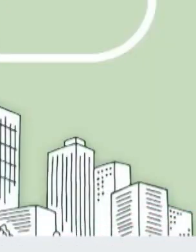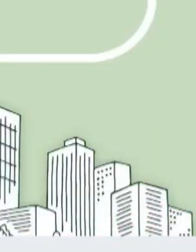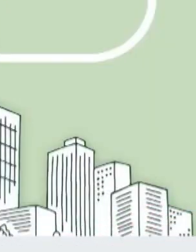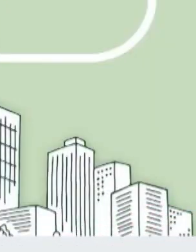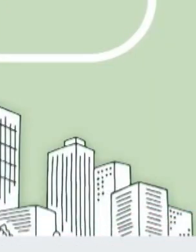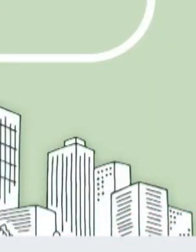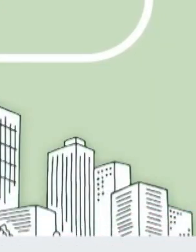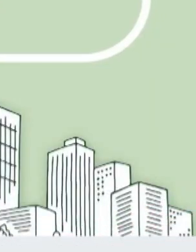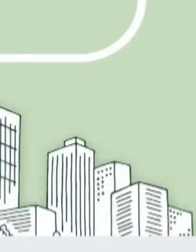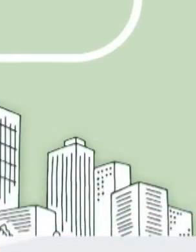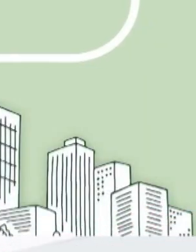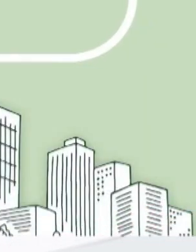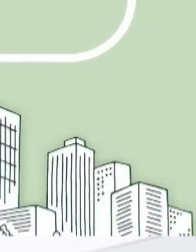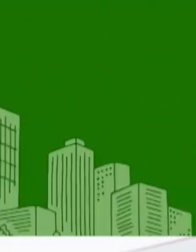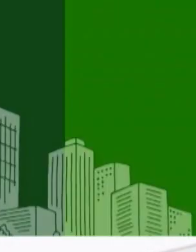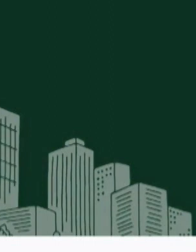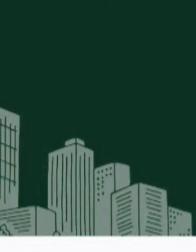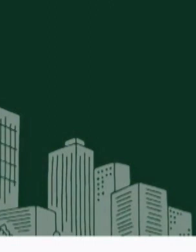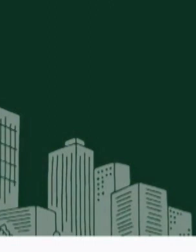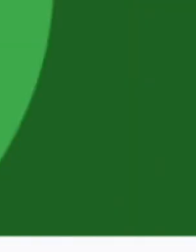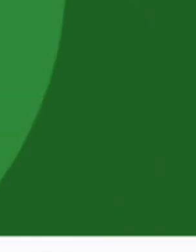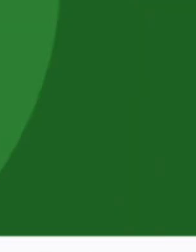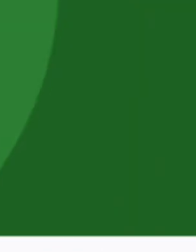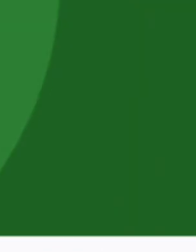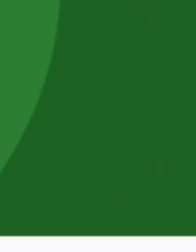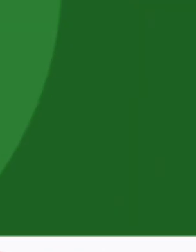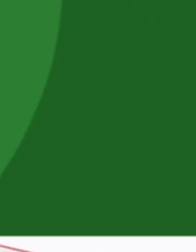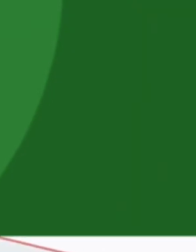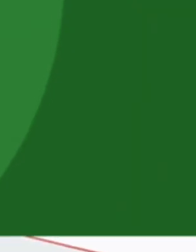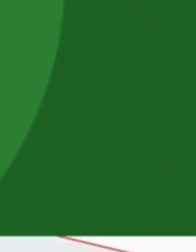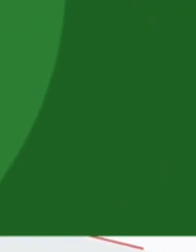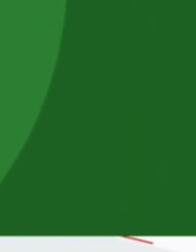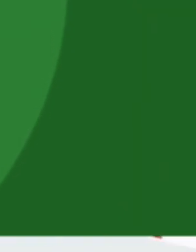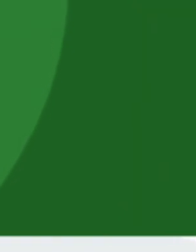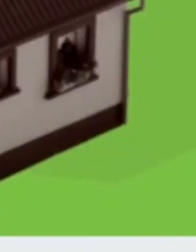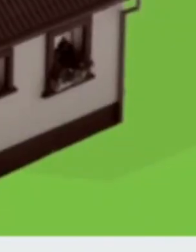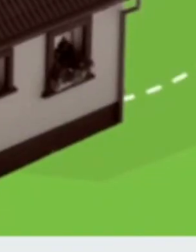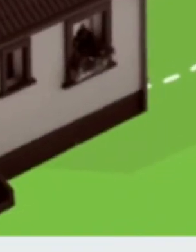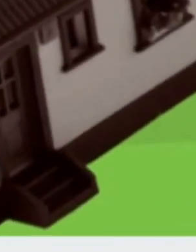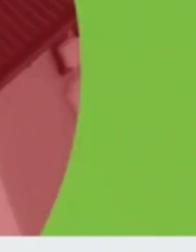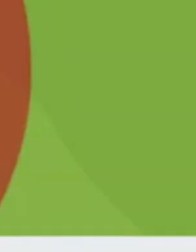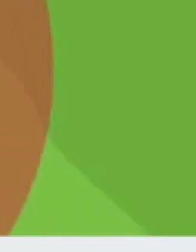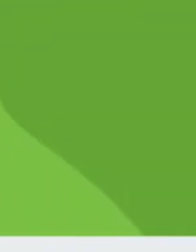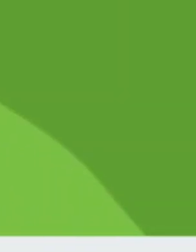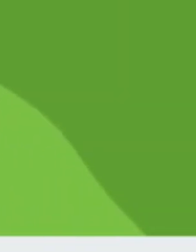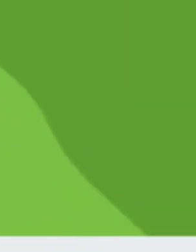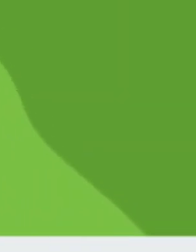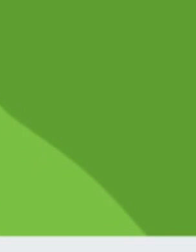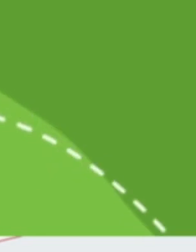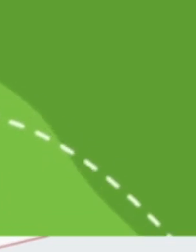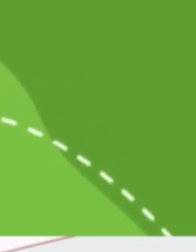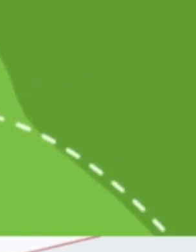Si estás buscando un banco que crea en ti conecte contigo entienda de dónde vienes